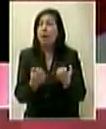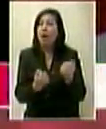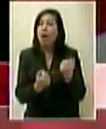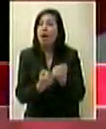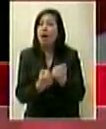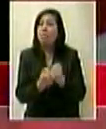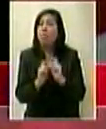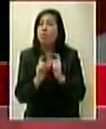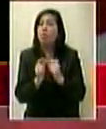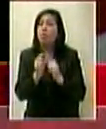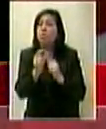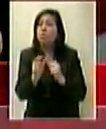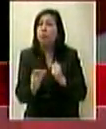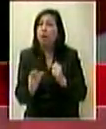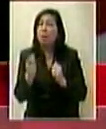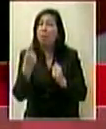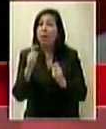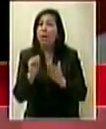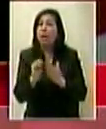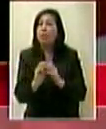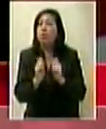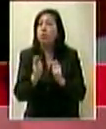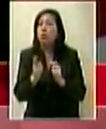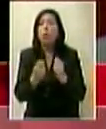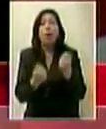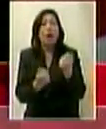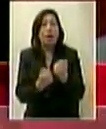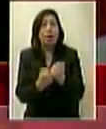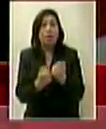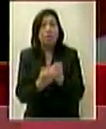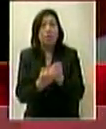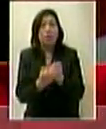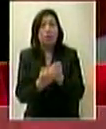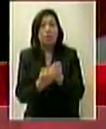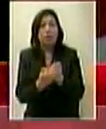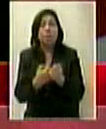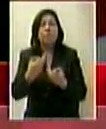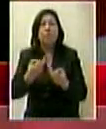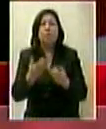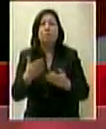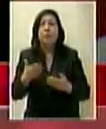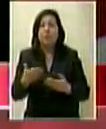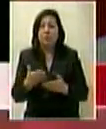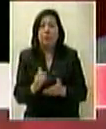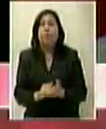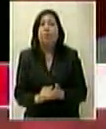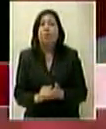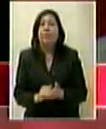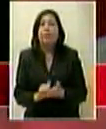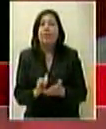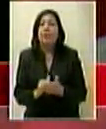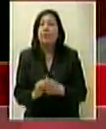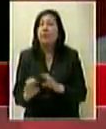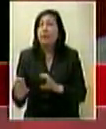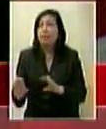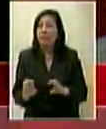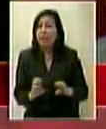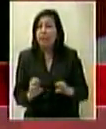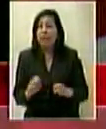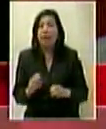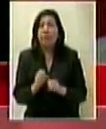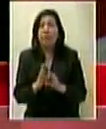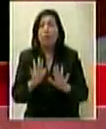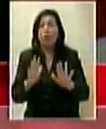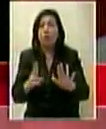los señores congresistas para que brinden su respaldo en el censo de la pesca artesanal que se va a realizar el